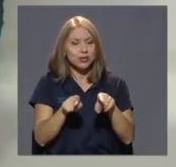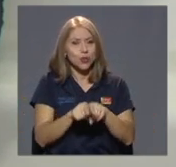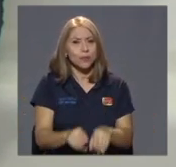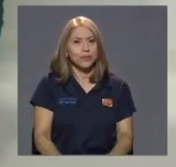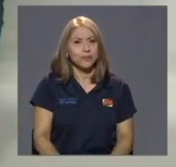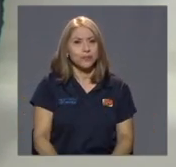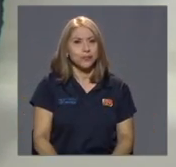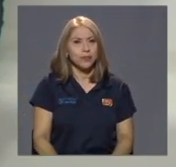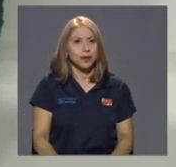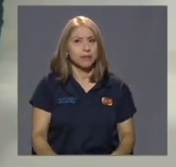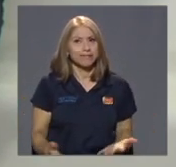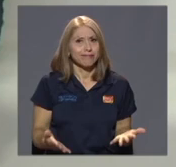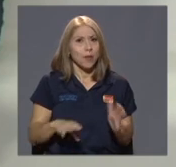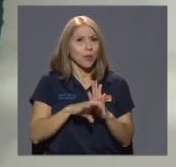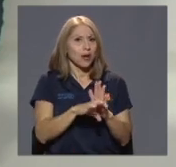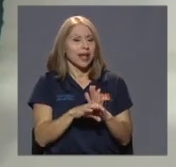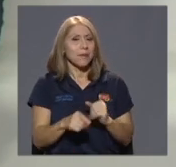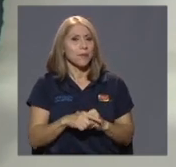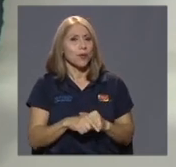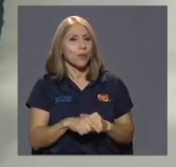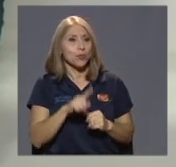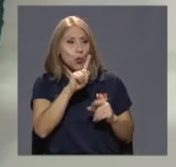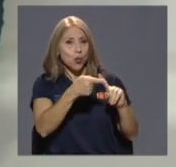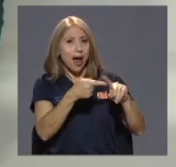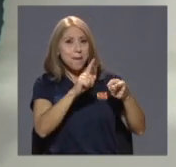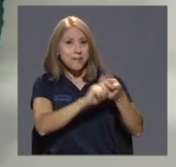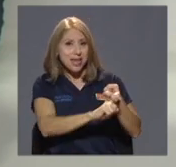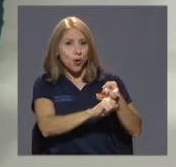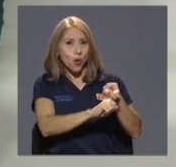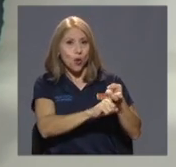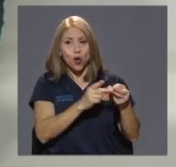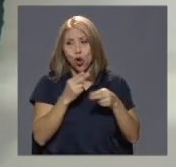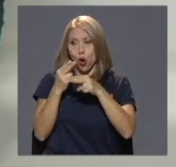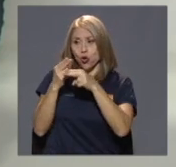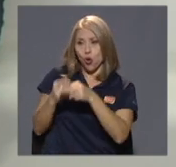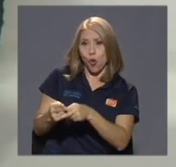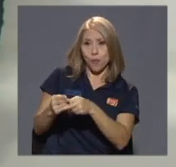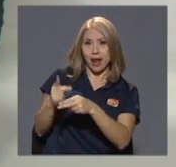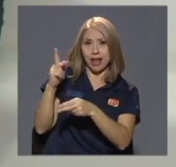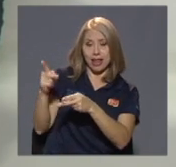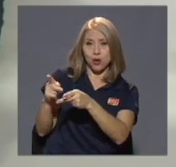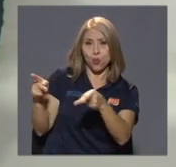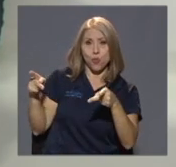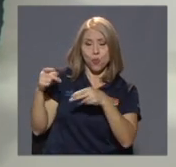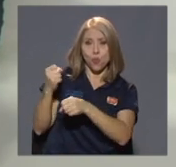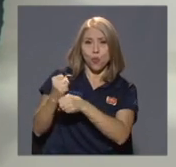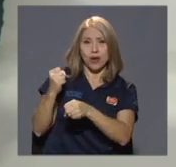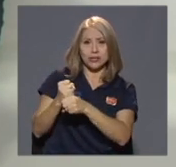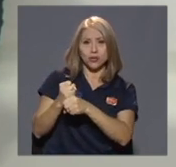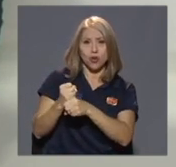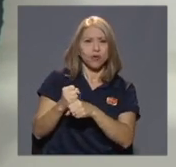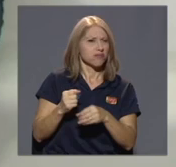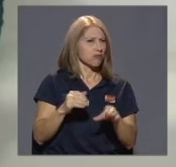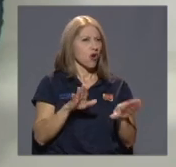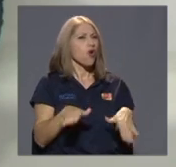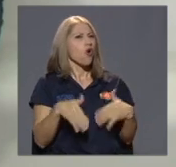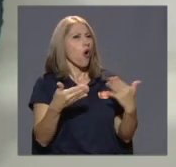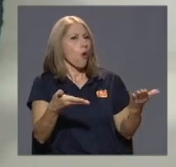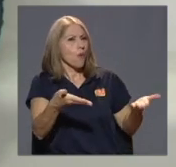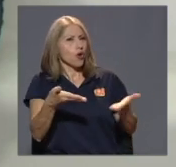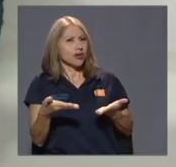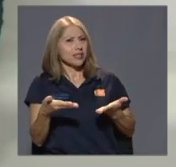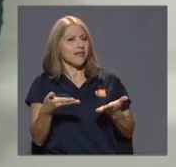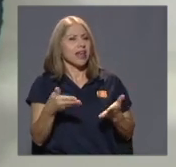¿Cómo a un amigo uno le recibe el puesto y le trata de sacar esa incertidumbre que él mismo